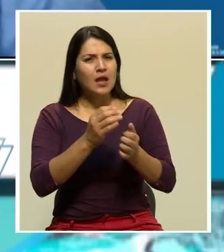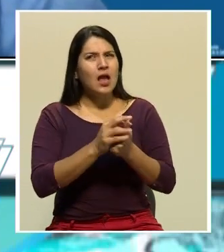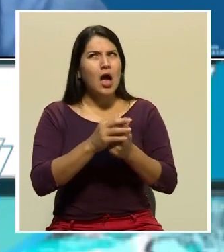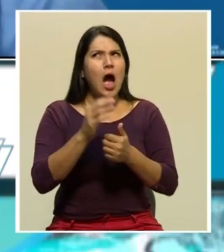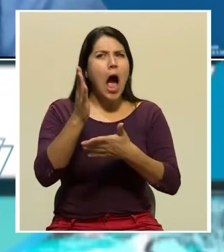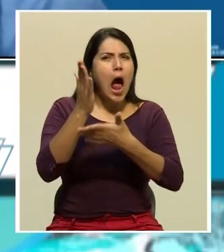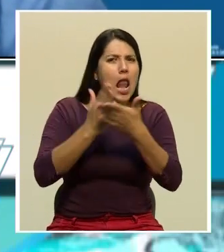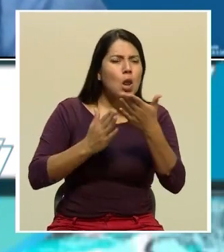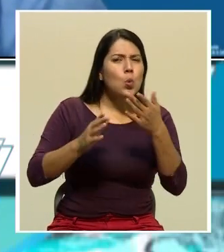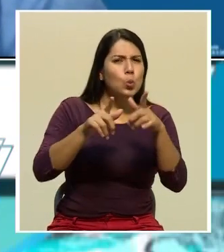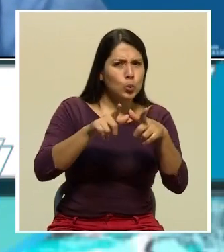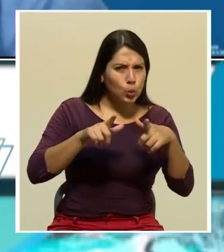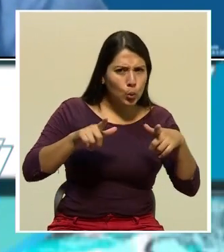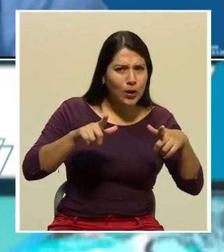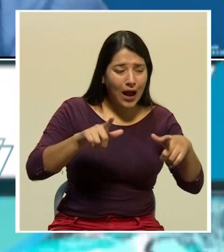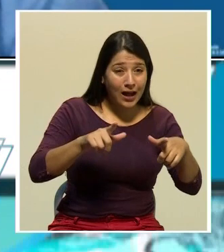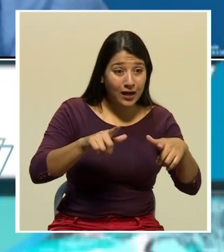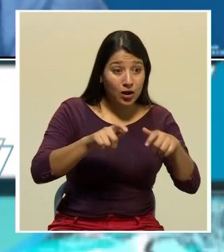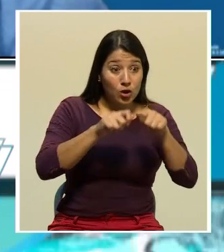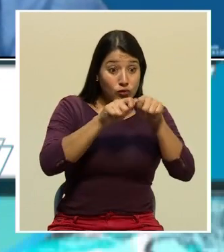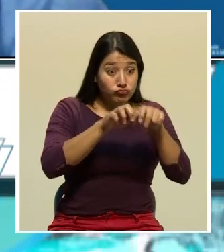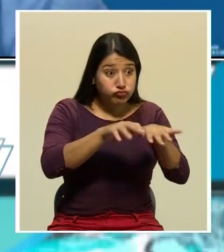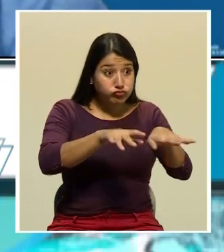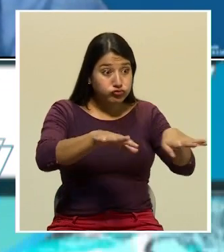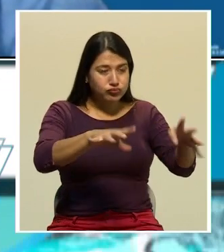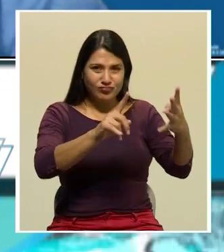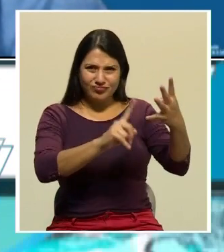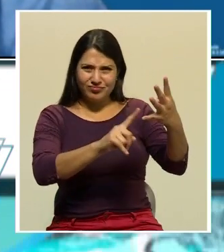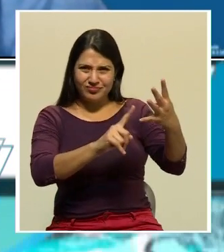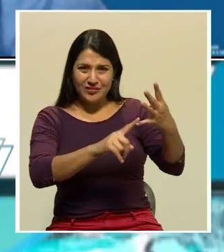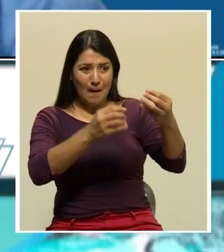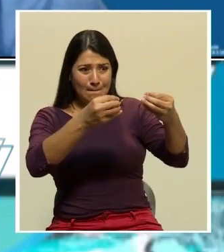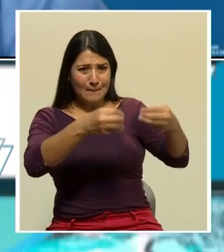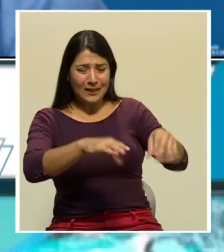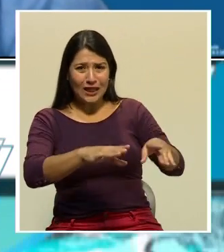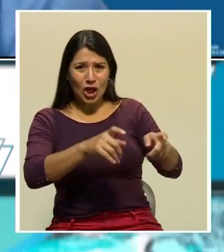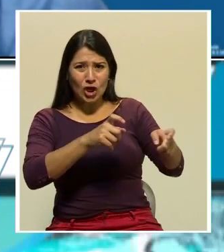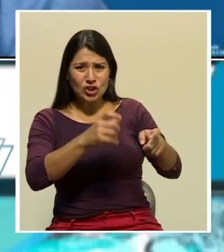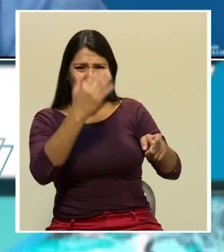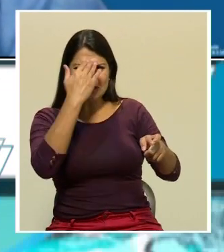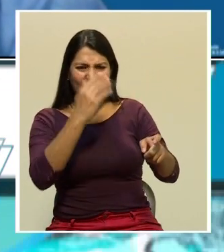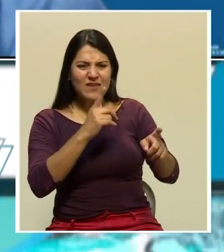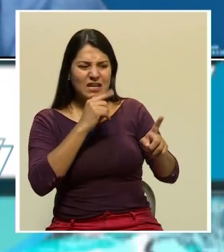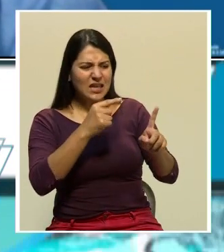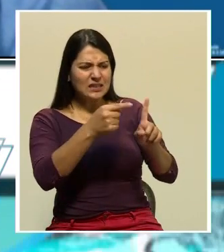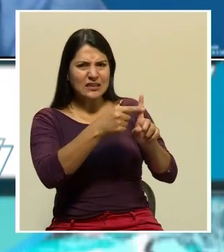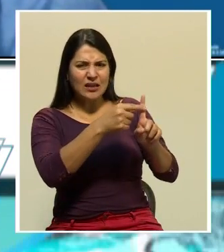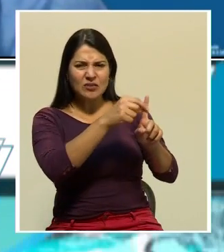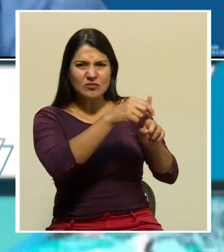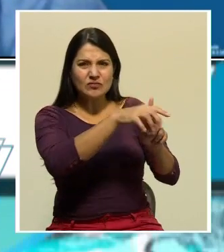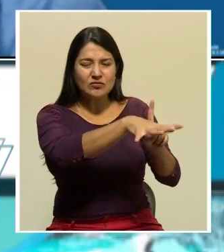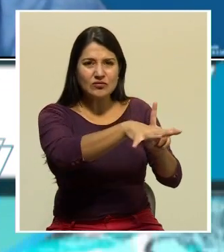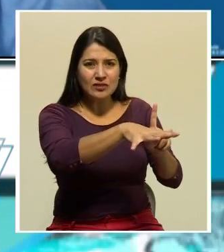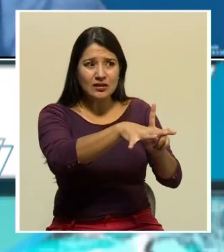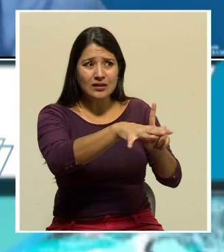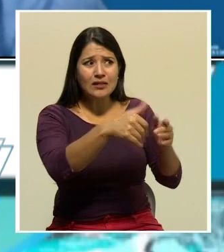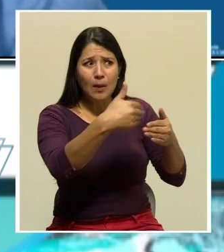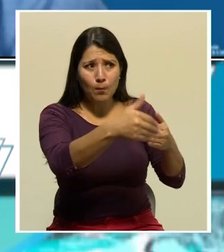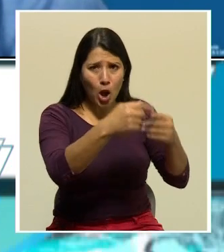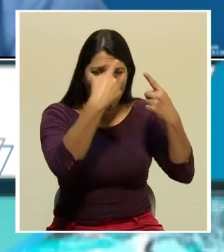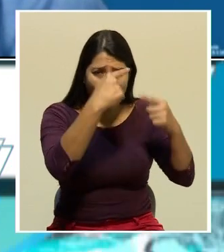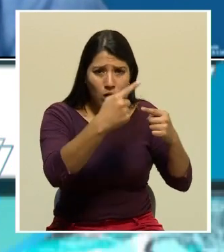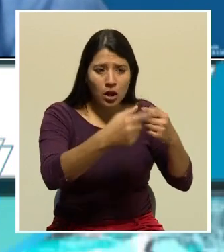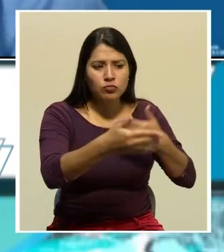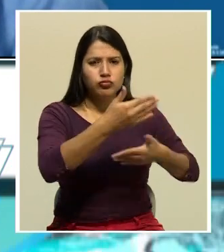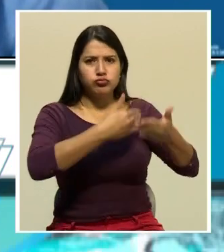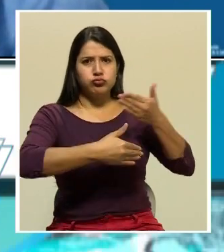comunitaria y logre luego salir de la transmisión comunitaria, volver a la etapa del clúster? Claro,